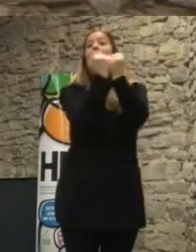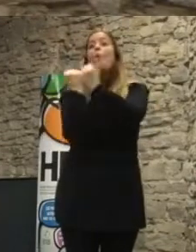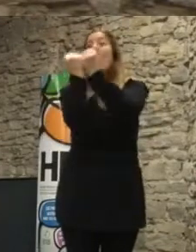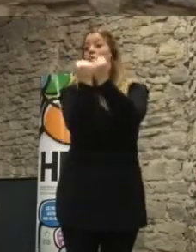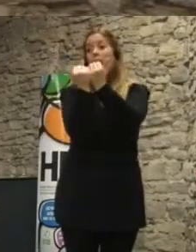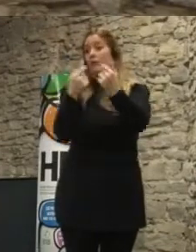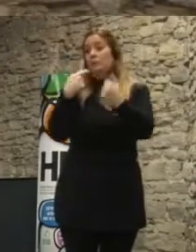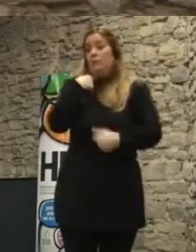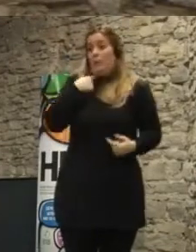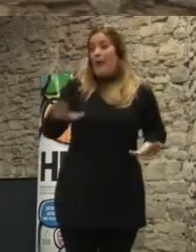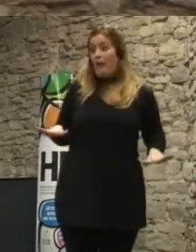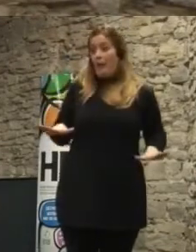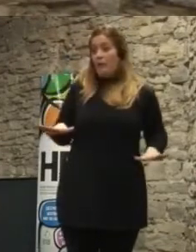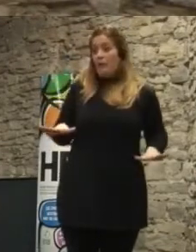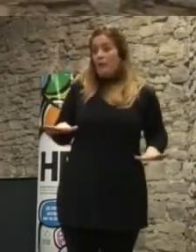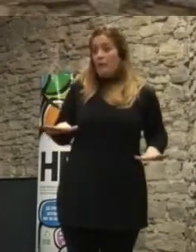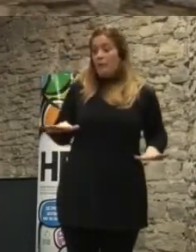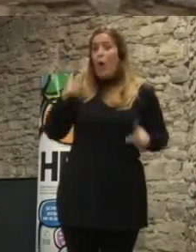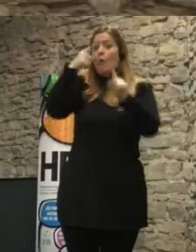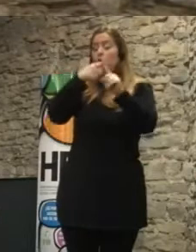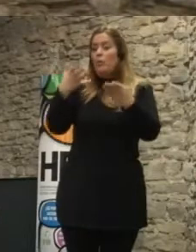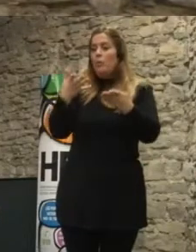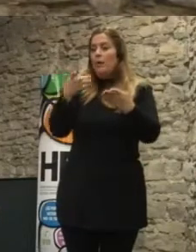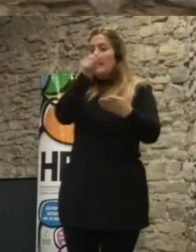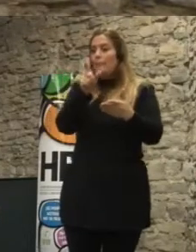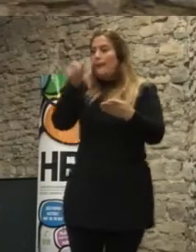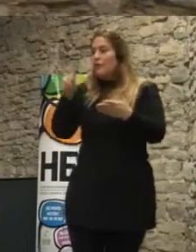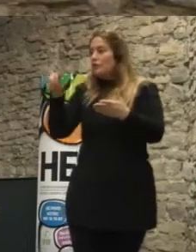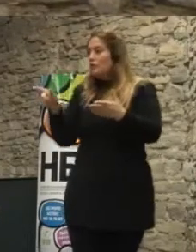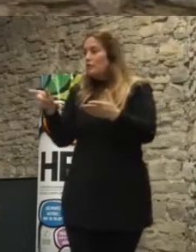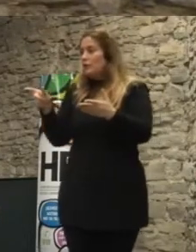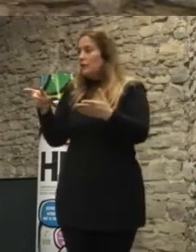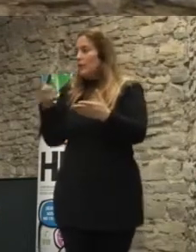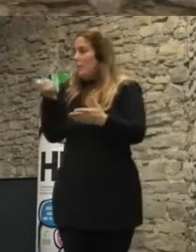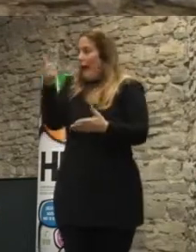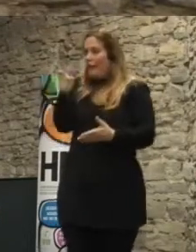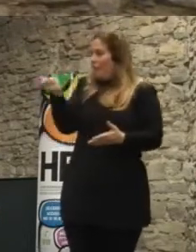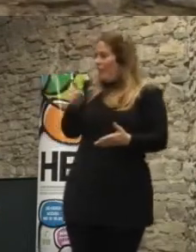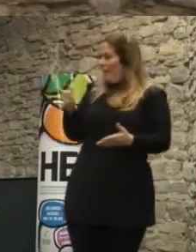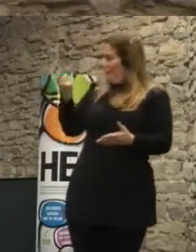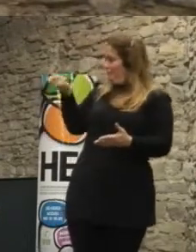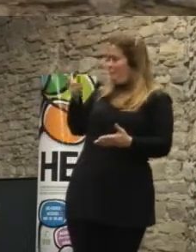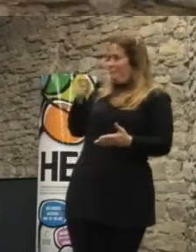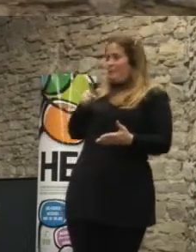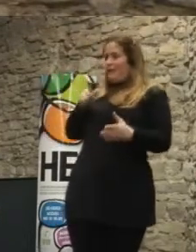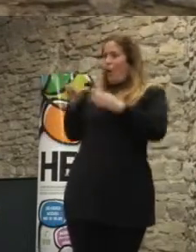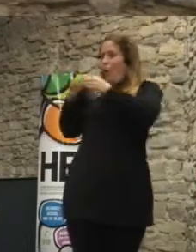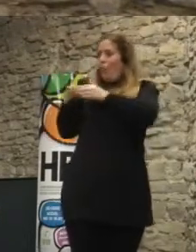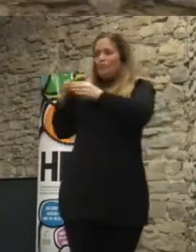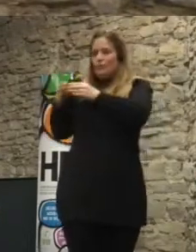sigamos estando juntos los que nos parecemos mucho entre nosotros y nosotras y que cada vez seamos